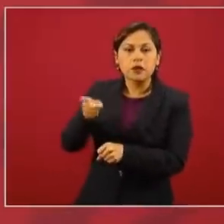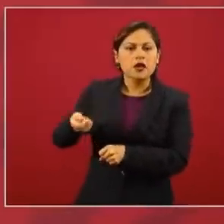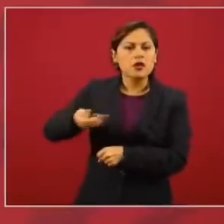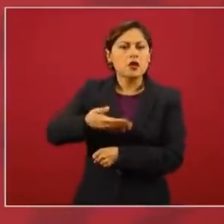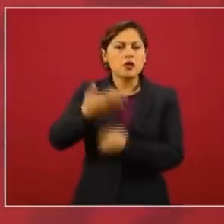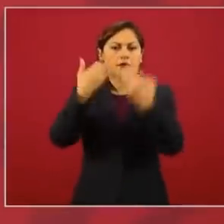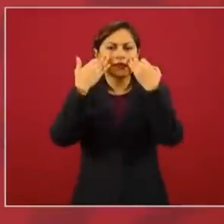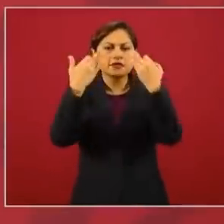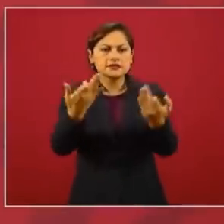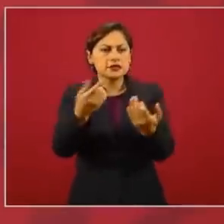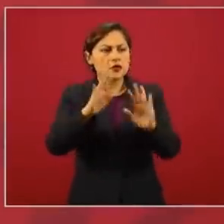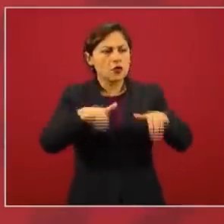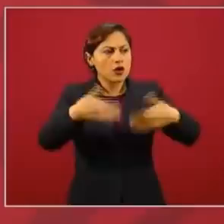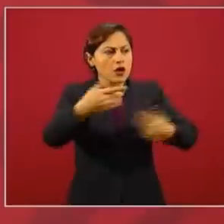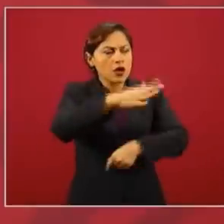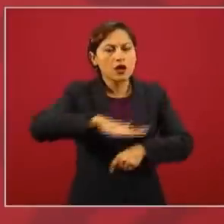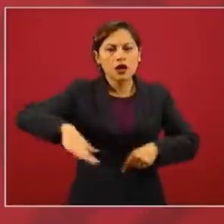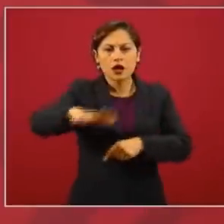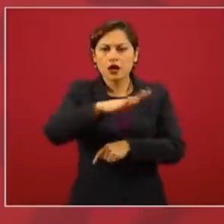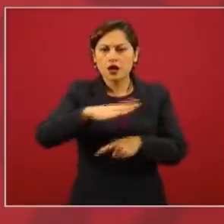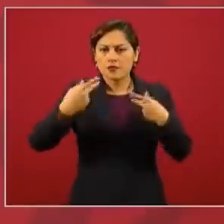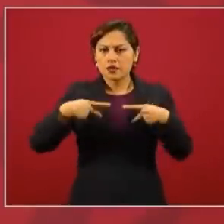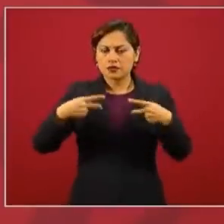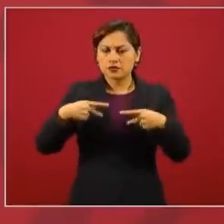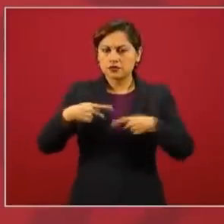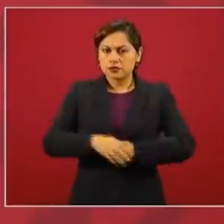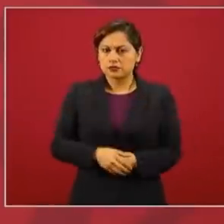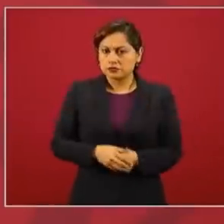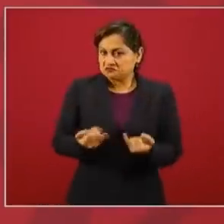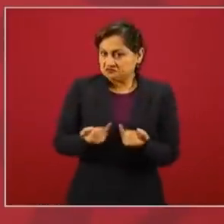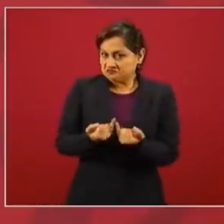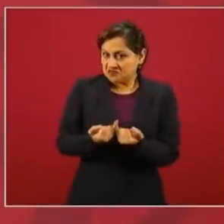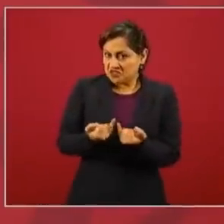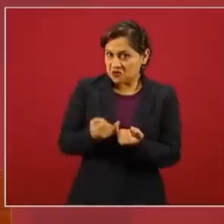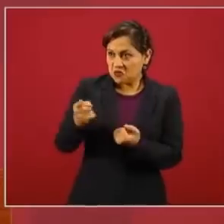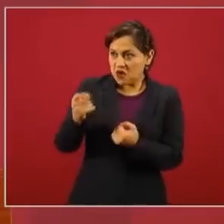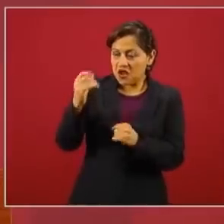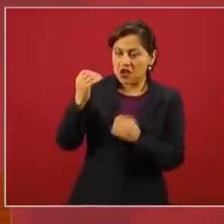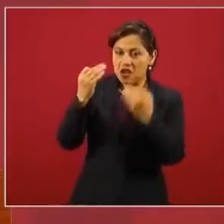y supuestamente con eso, pues igual que lo de la transparencia, no iba a haber corrupción.